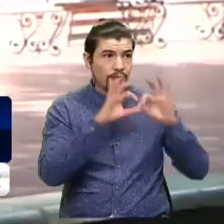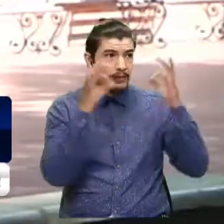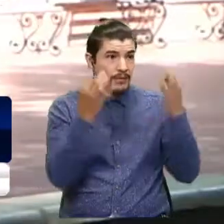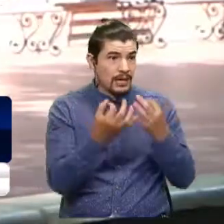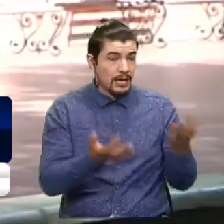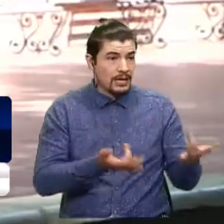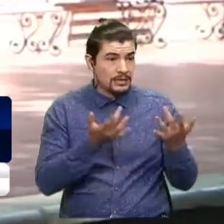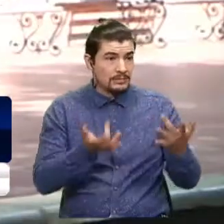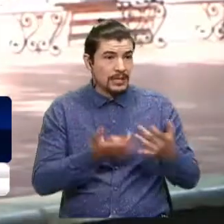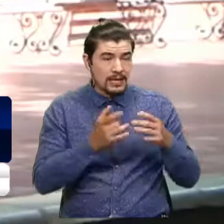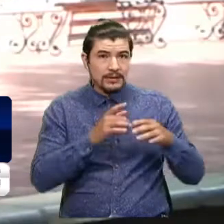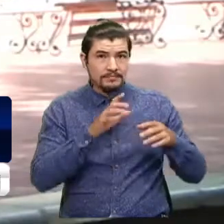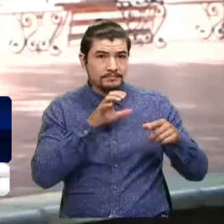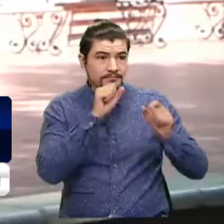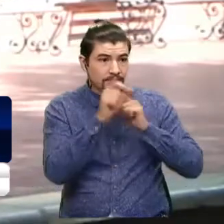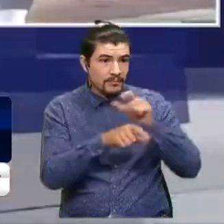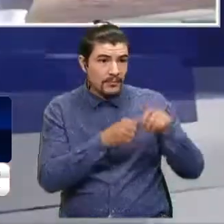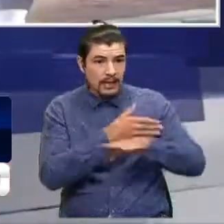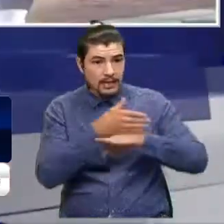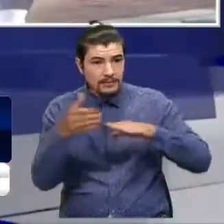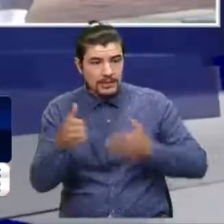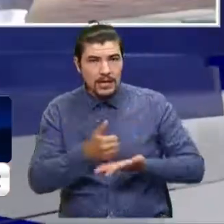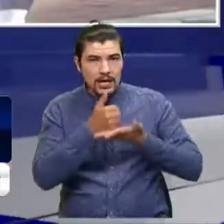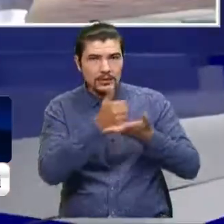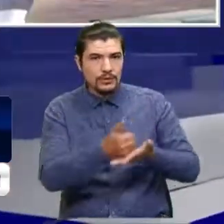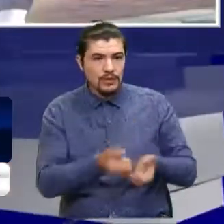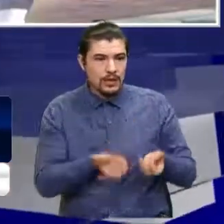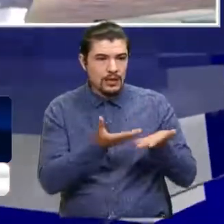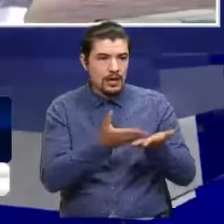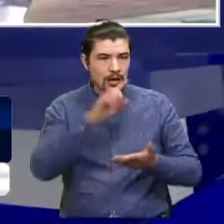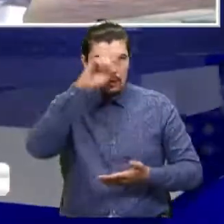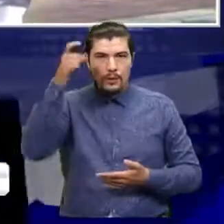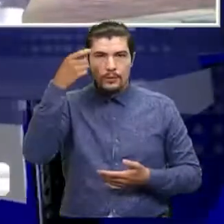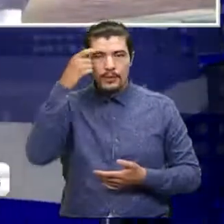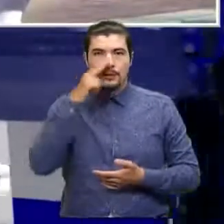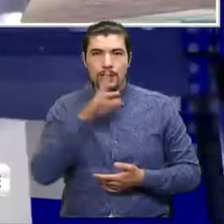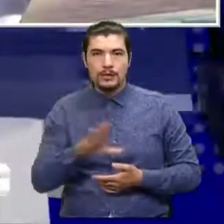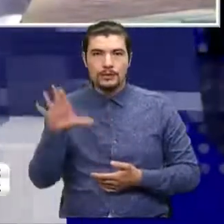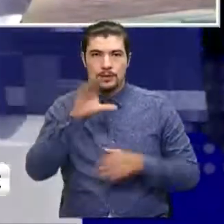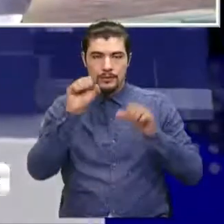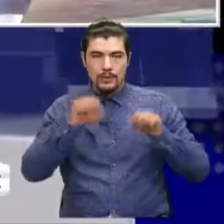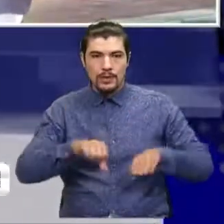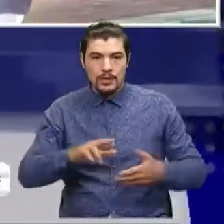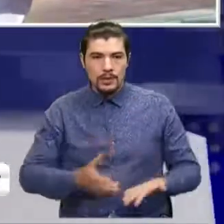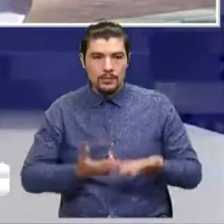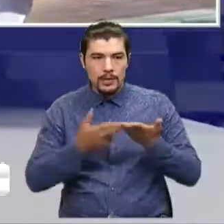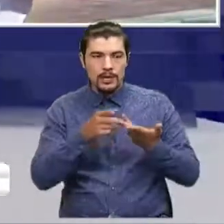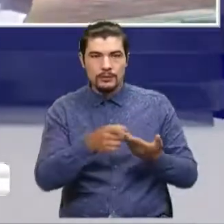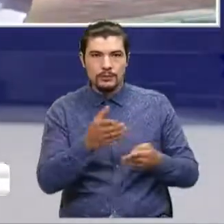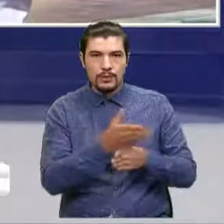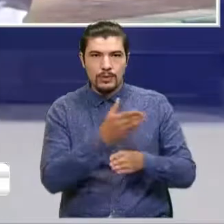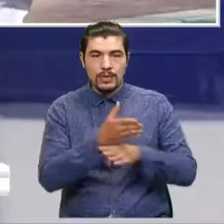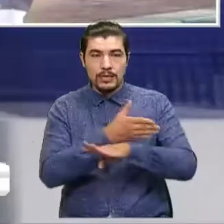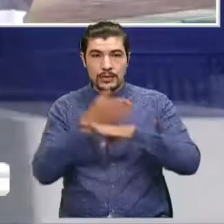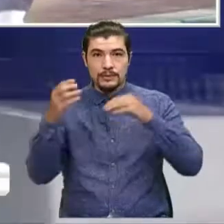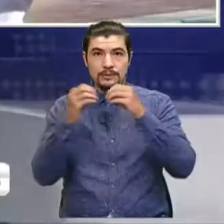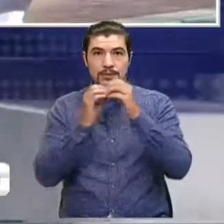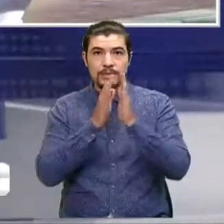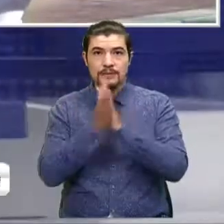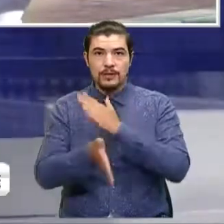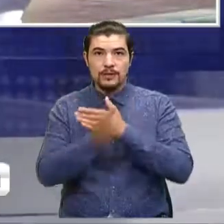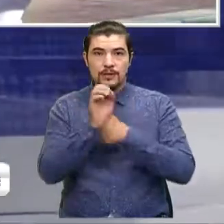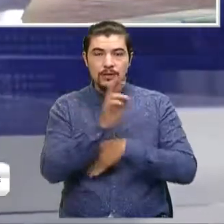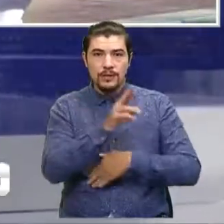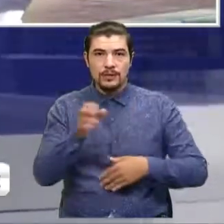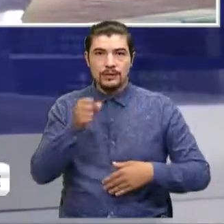de un censo y de las posteriores ayudas que pueda brindarle el gobierno nacional para superar la crisis desde ocaña en el norte de santander con la cámara de jesús zúñiga raúl